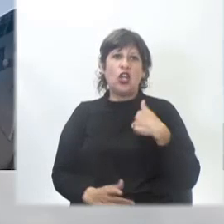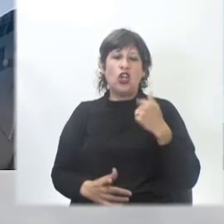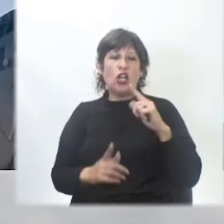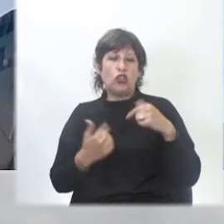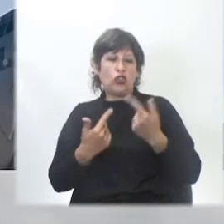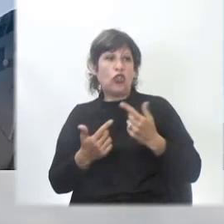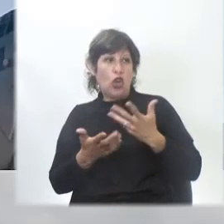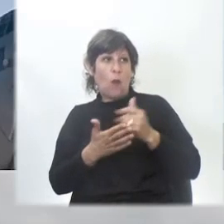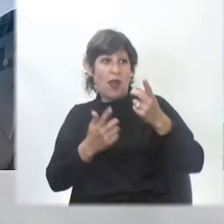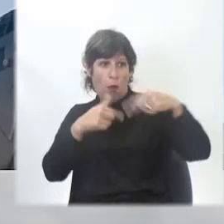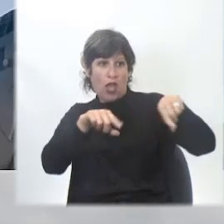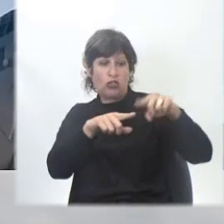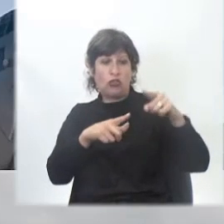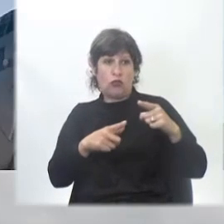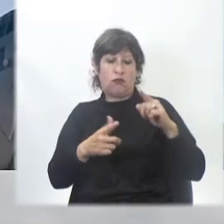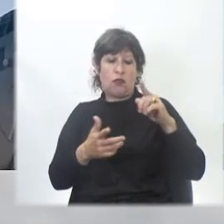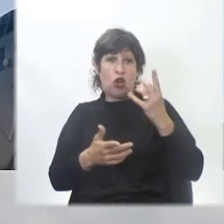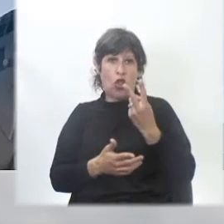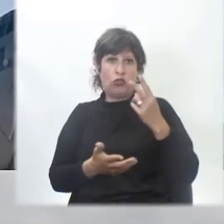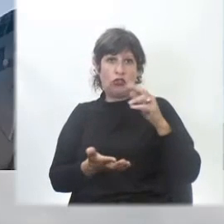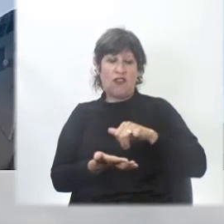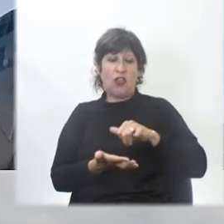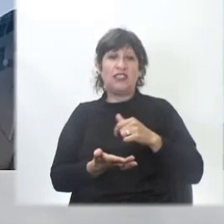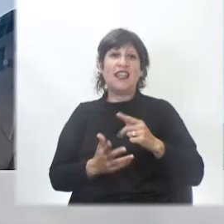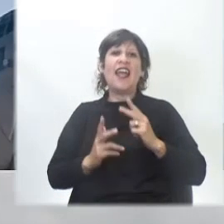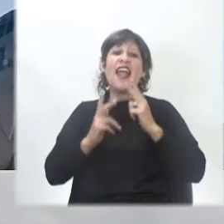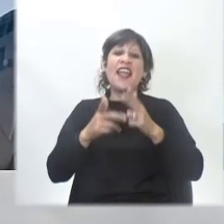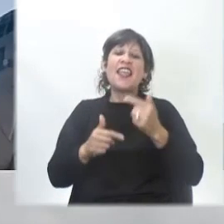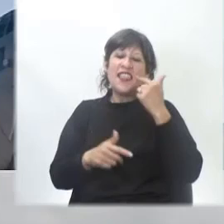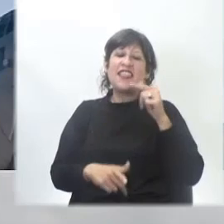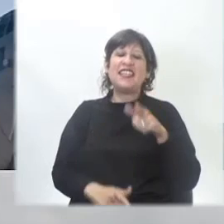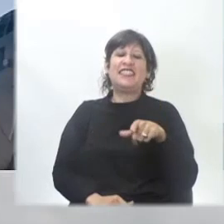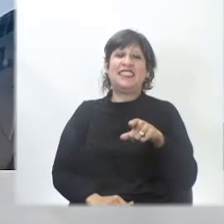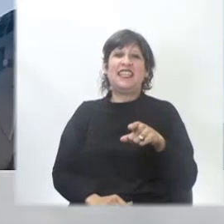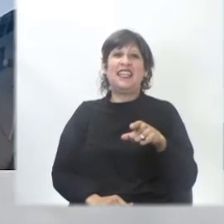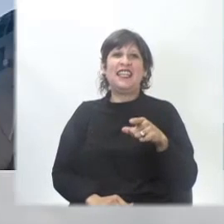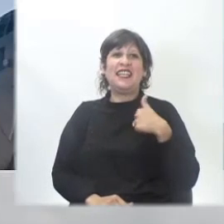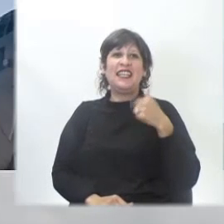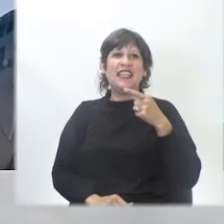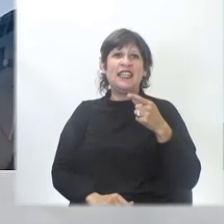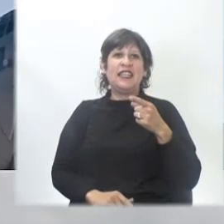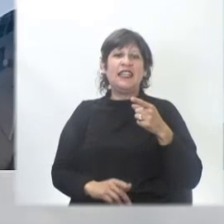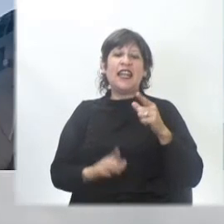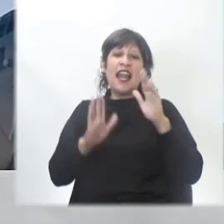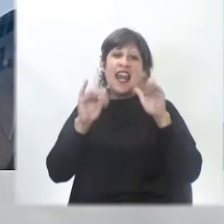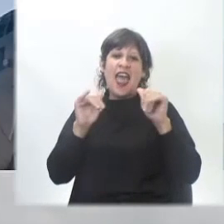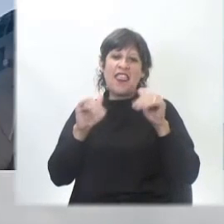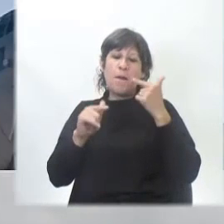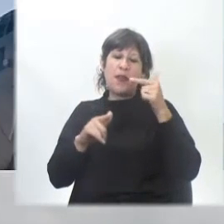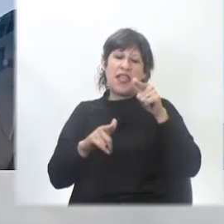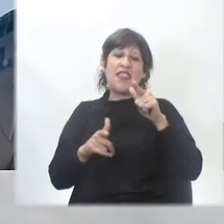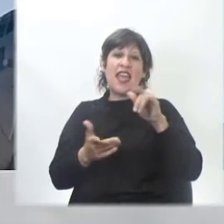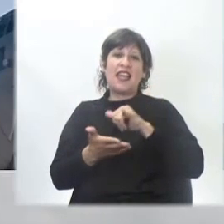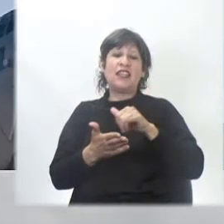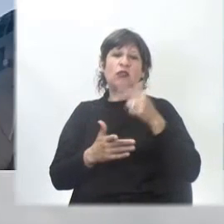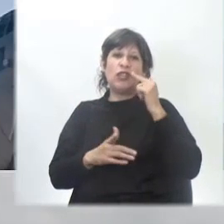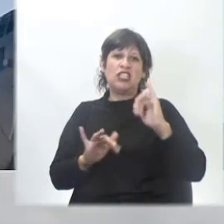los aviones. Y dice, el Ejército del Aire despide al Hércules, la era Dumbo llega a su